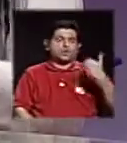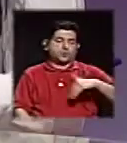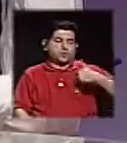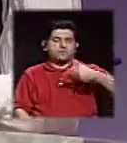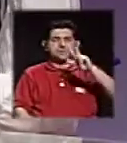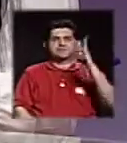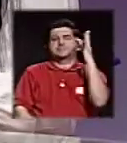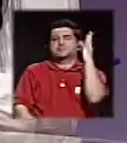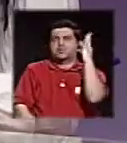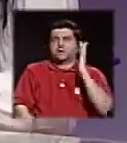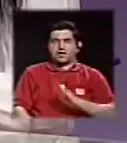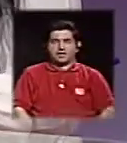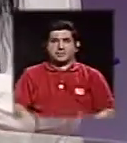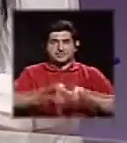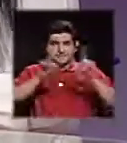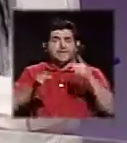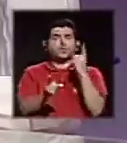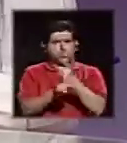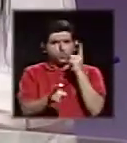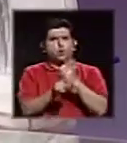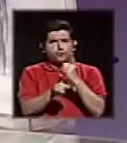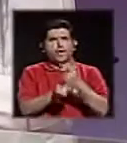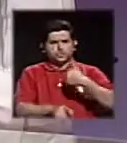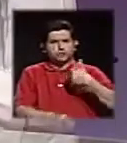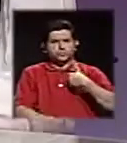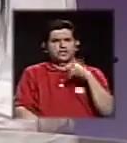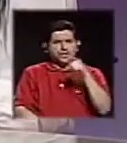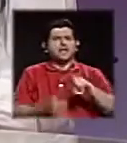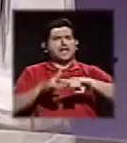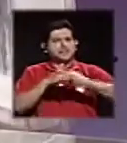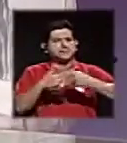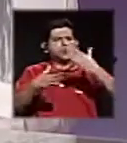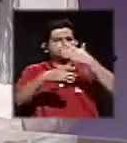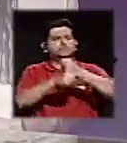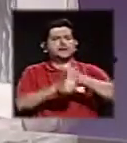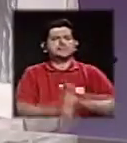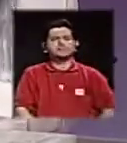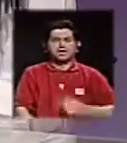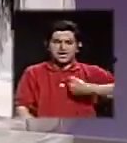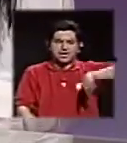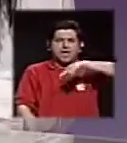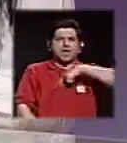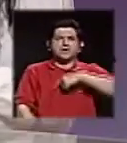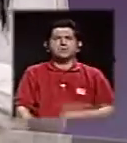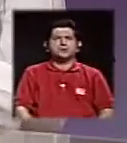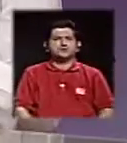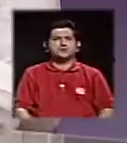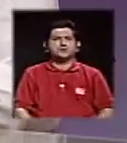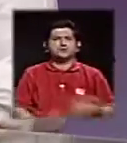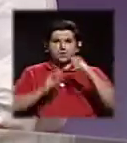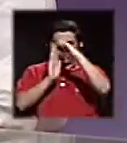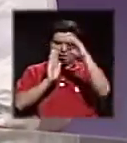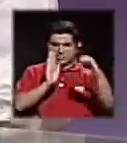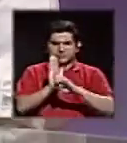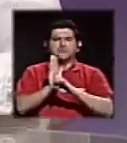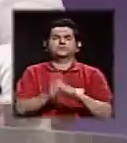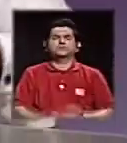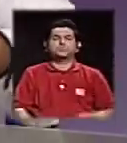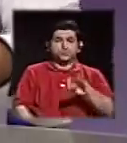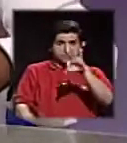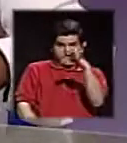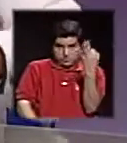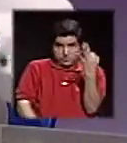y tres mujeres pero si efectivamente tenemos que hacer ese ajuste en nuestro código en nuestro estatuto para que